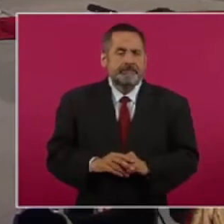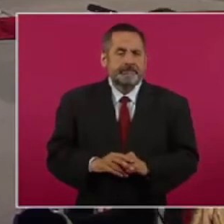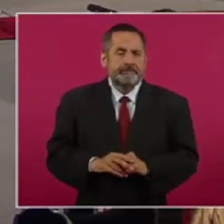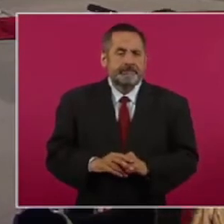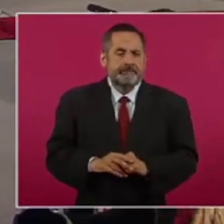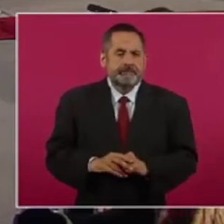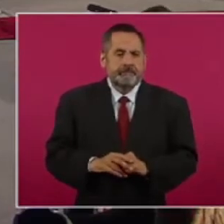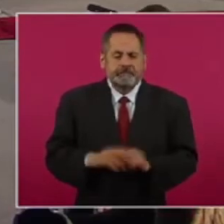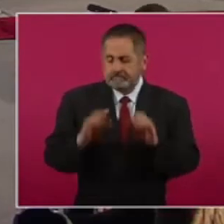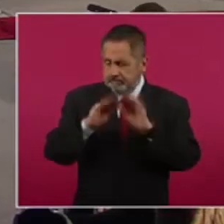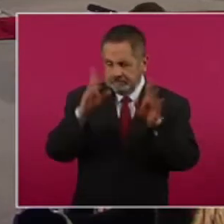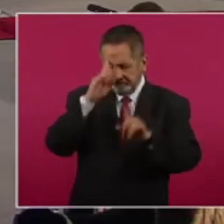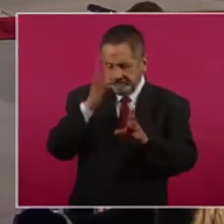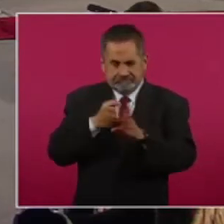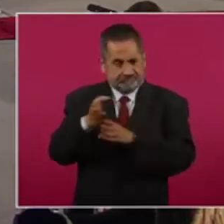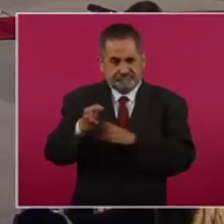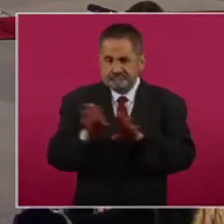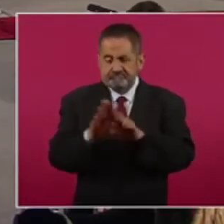Está bien definida